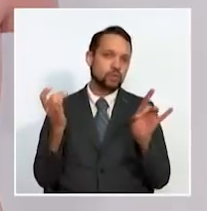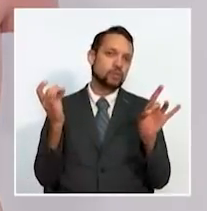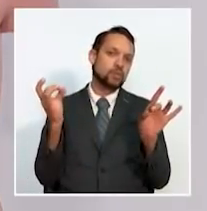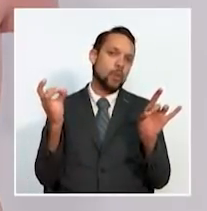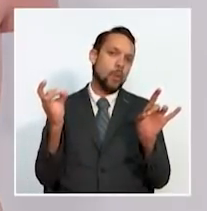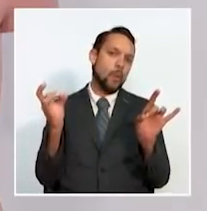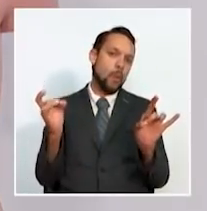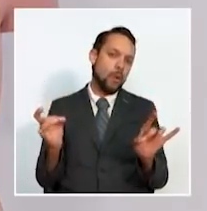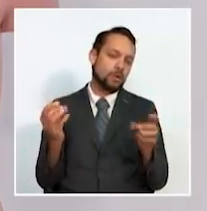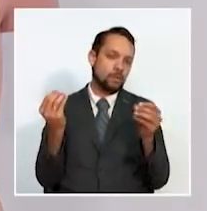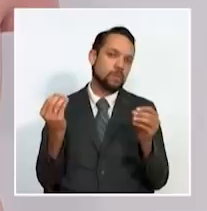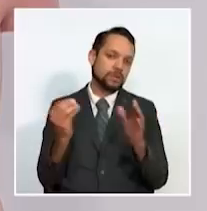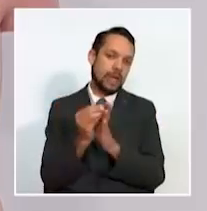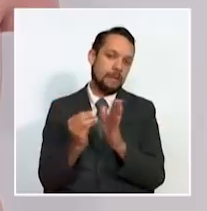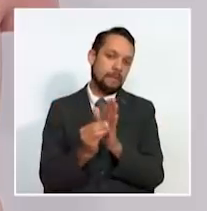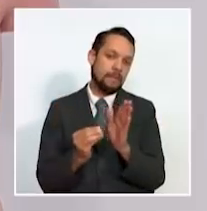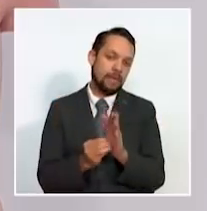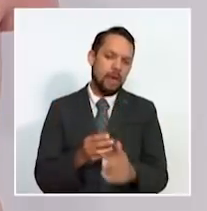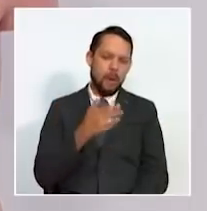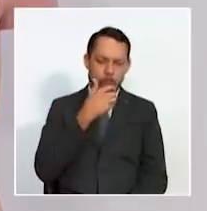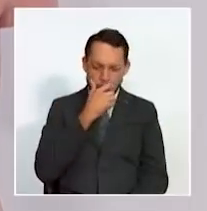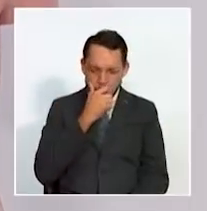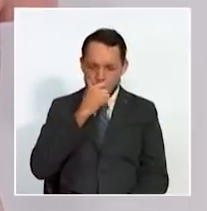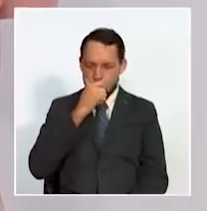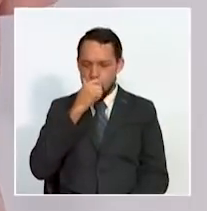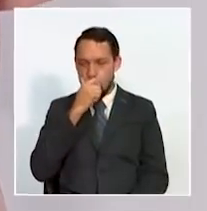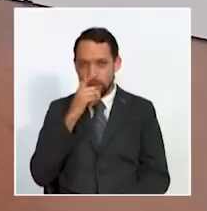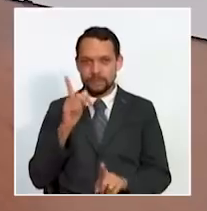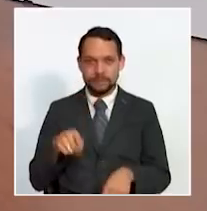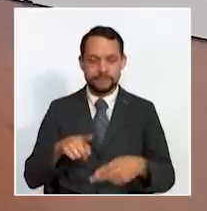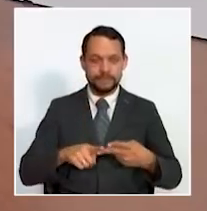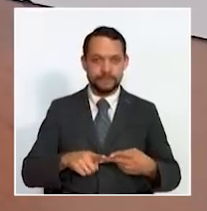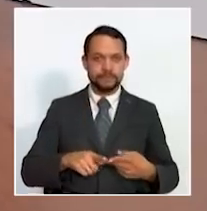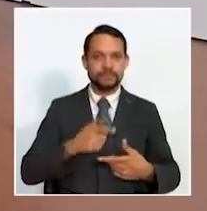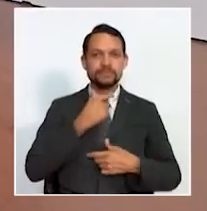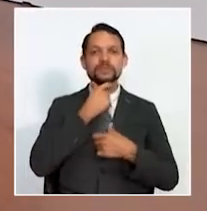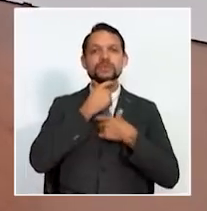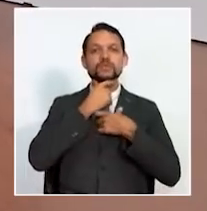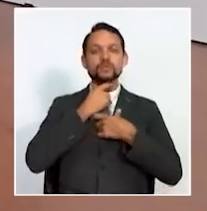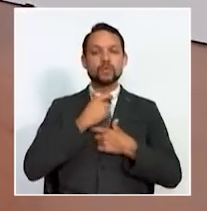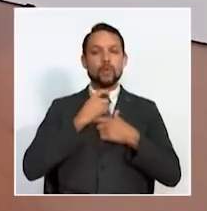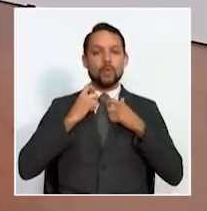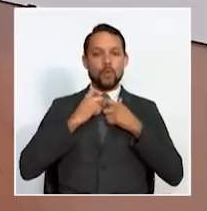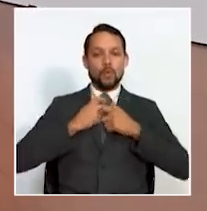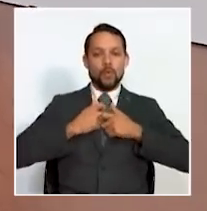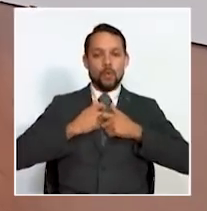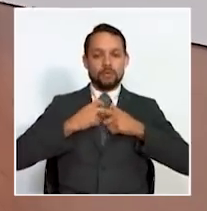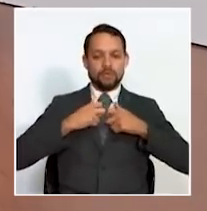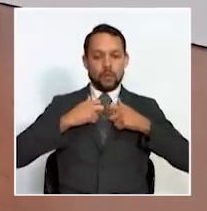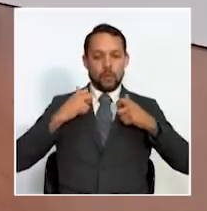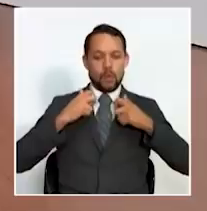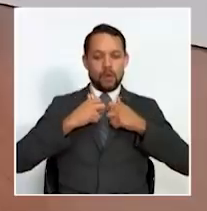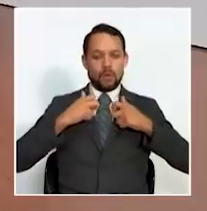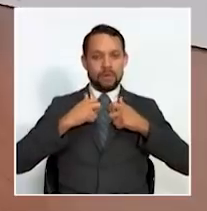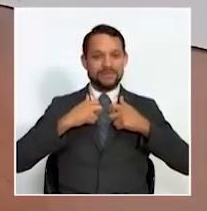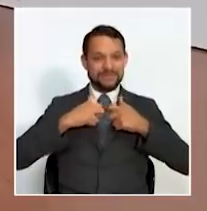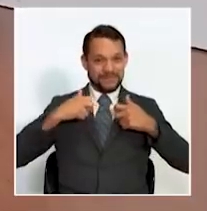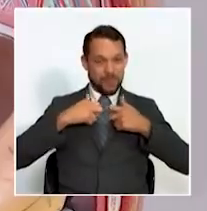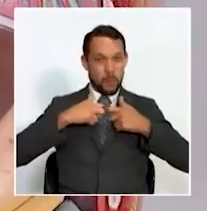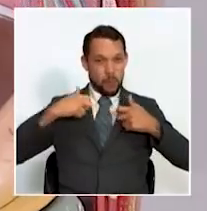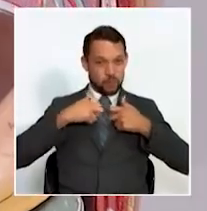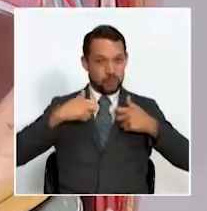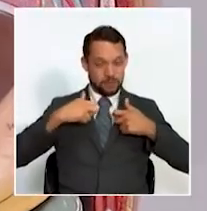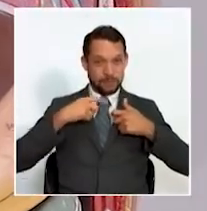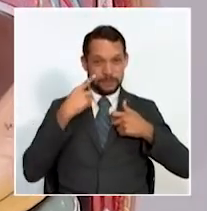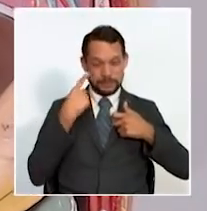estar tosiendo constantemente. Tenemos el diafragma, que es el principal músculo de la respiración, que lo podemos ver de pronto en